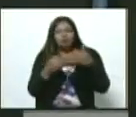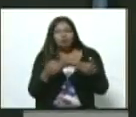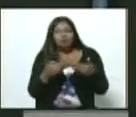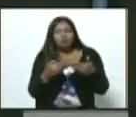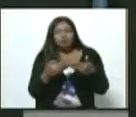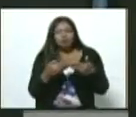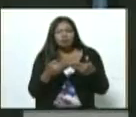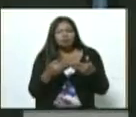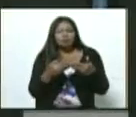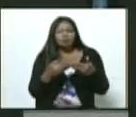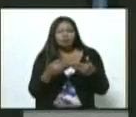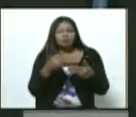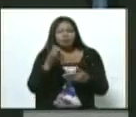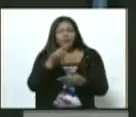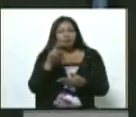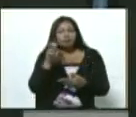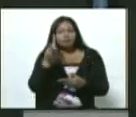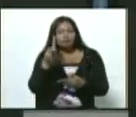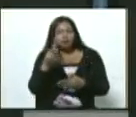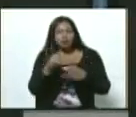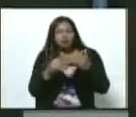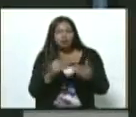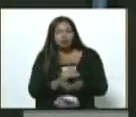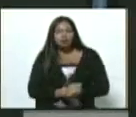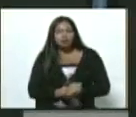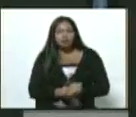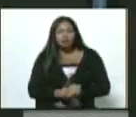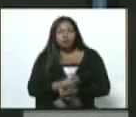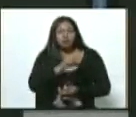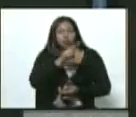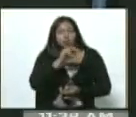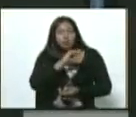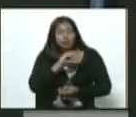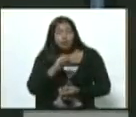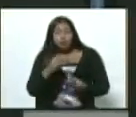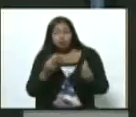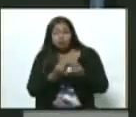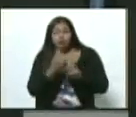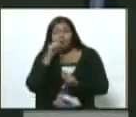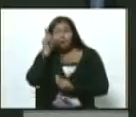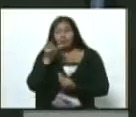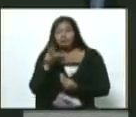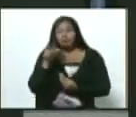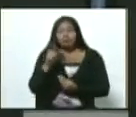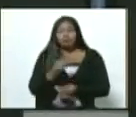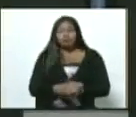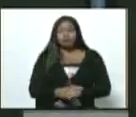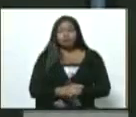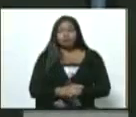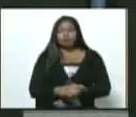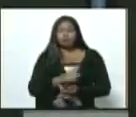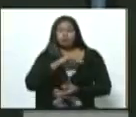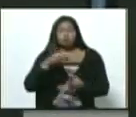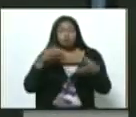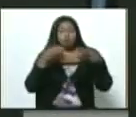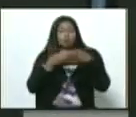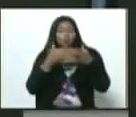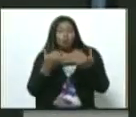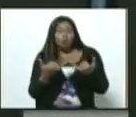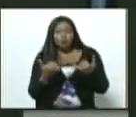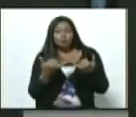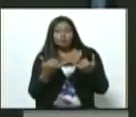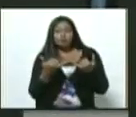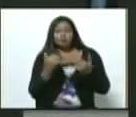Tarek William Sack y el doctor Ruiz y mi persona, Elvis Amoroso, ya nos reuniremos